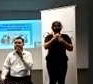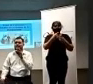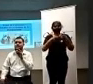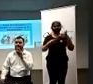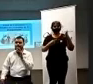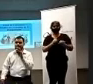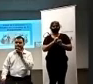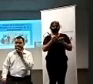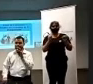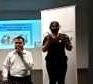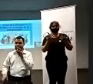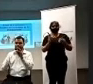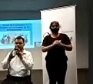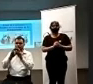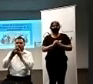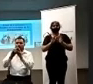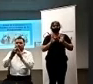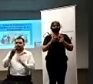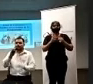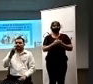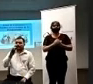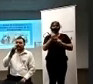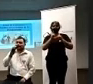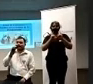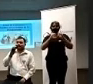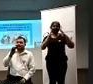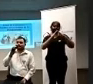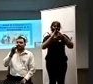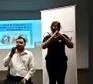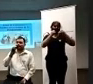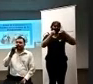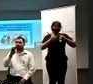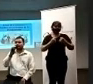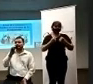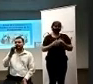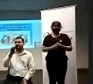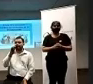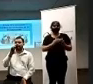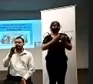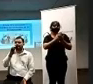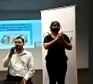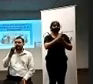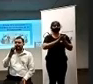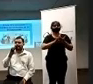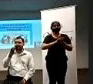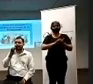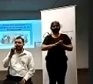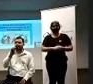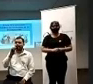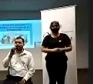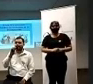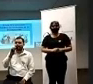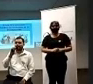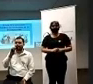poder volver a la vida normal. La Unión Mundial de Ciegos, yo me voy a basar en